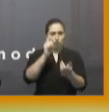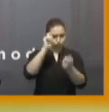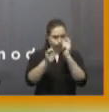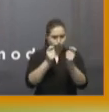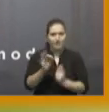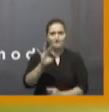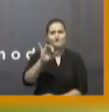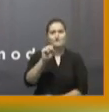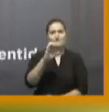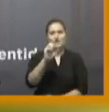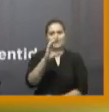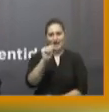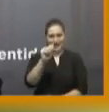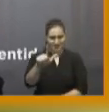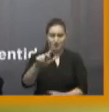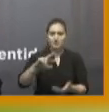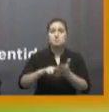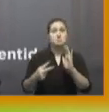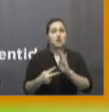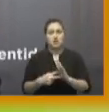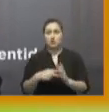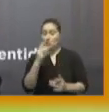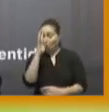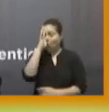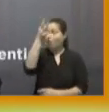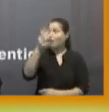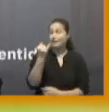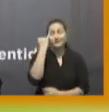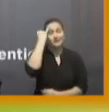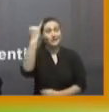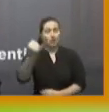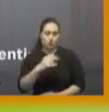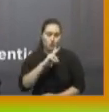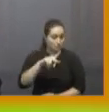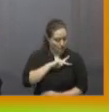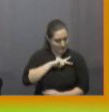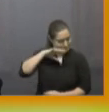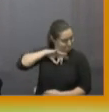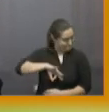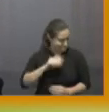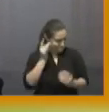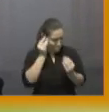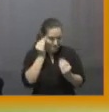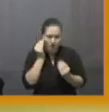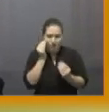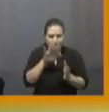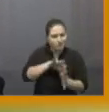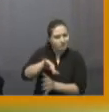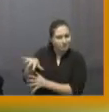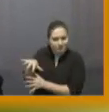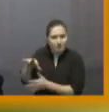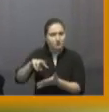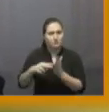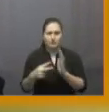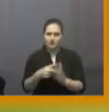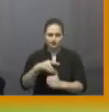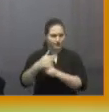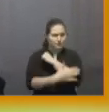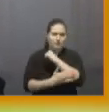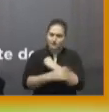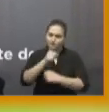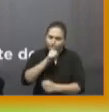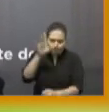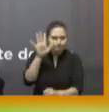ajustes económicos que son necesarios dan un espacio